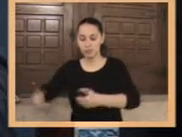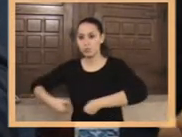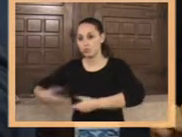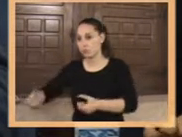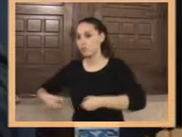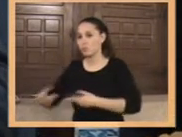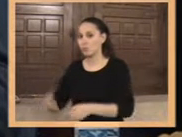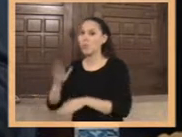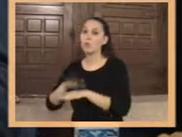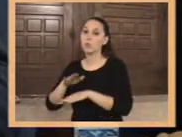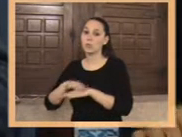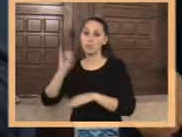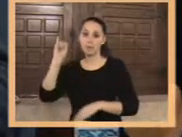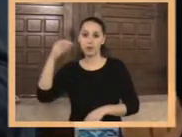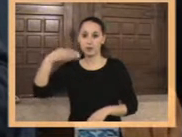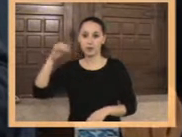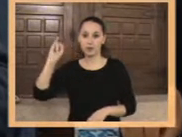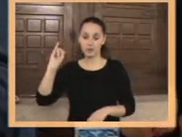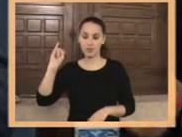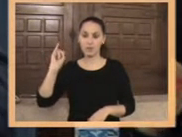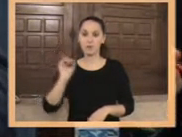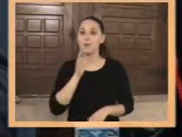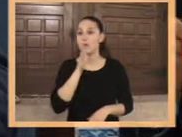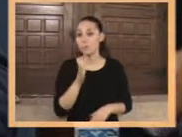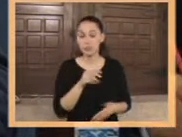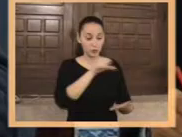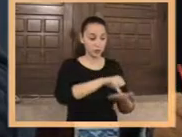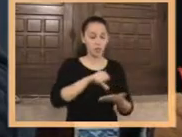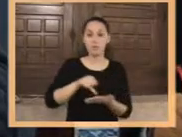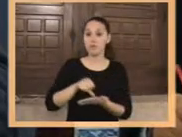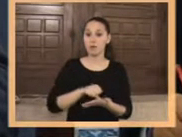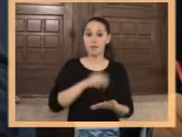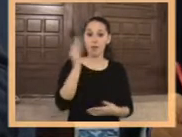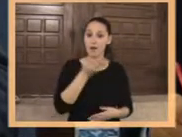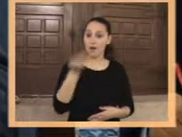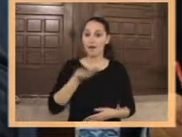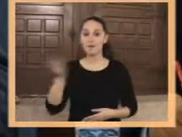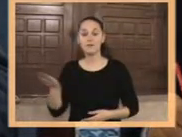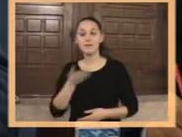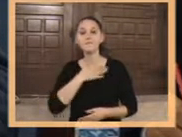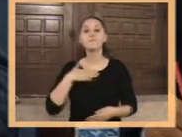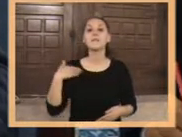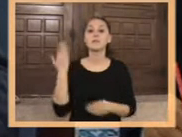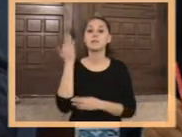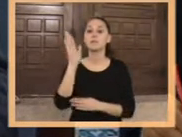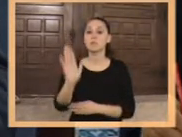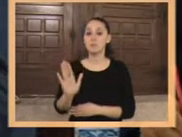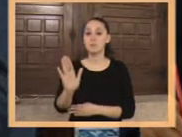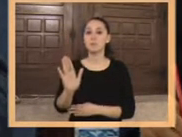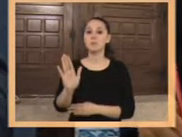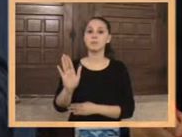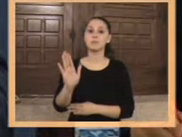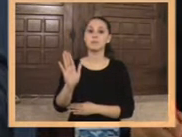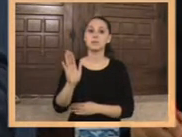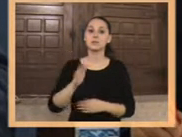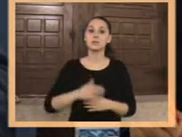que nosotros queremos presentar todas las ciudades afectadas en la Asamblea y en la Junta de Extremadura que